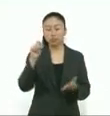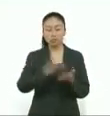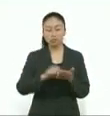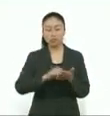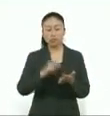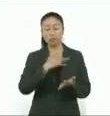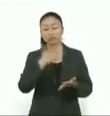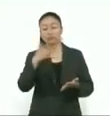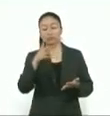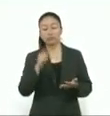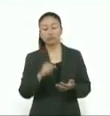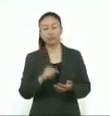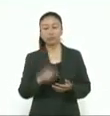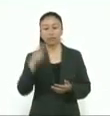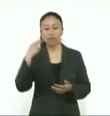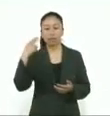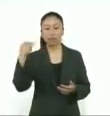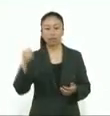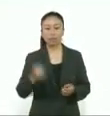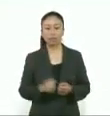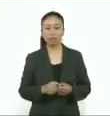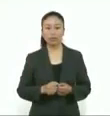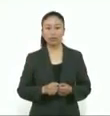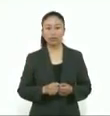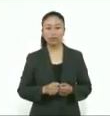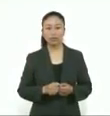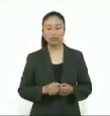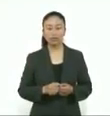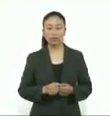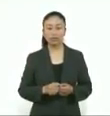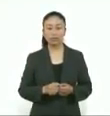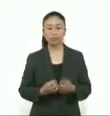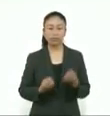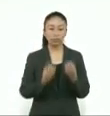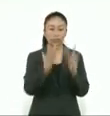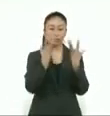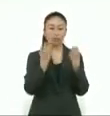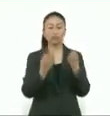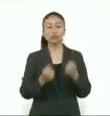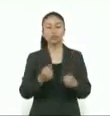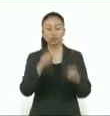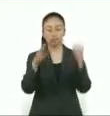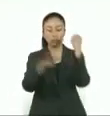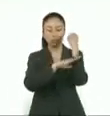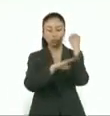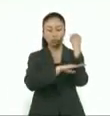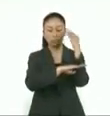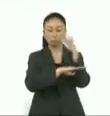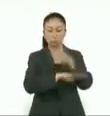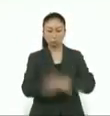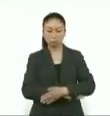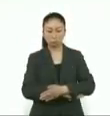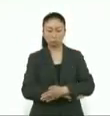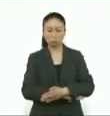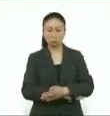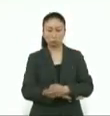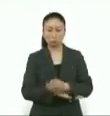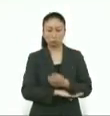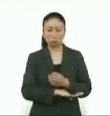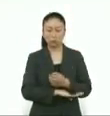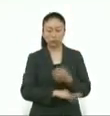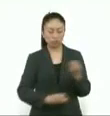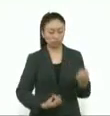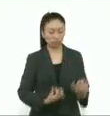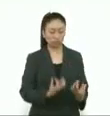así: arrancaron nuestros frutos, cortaron nuestras ramas, quemaron nuestro